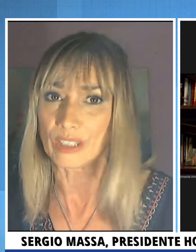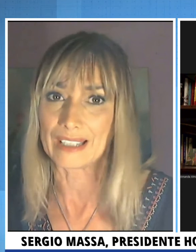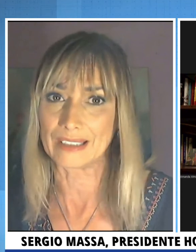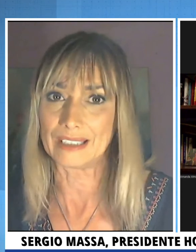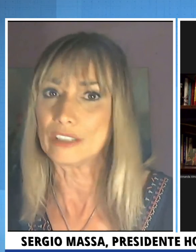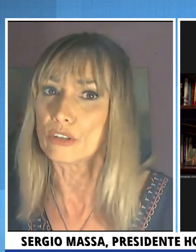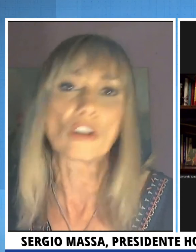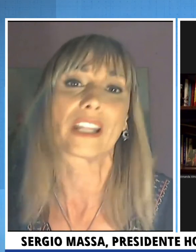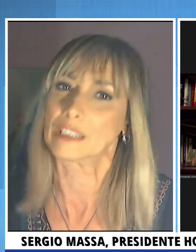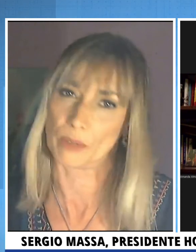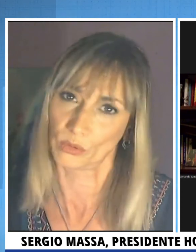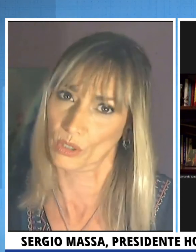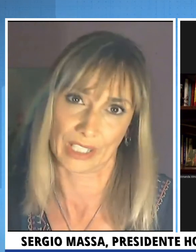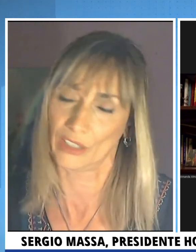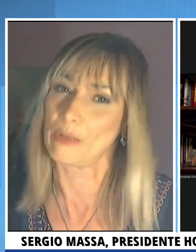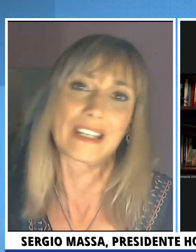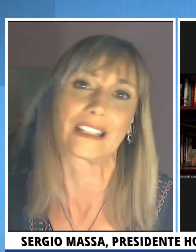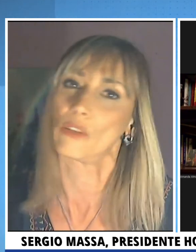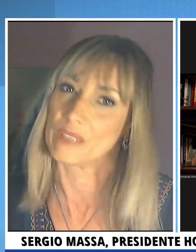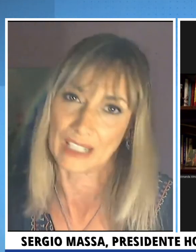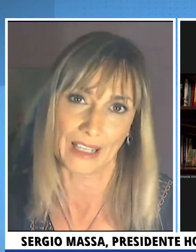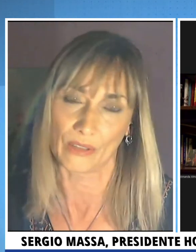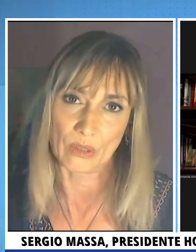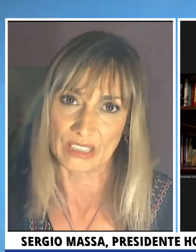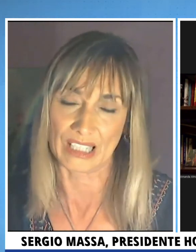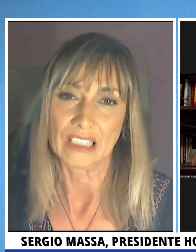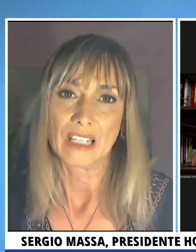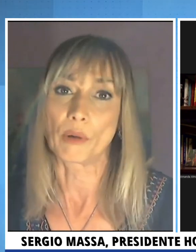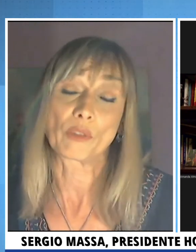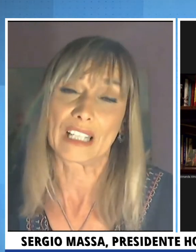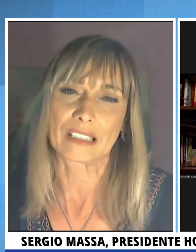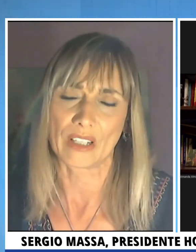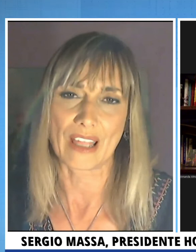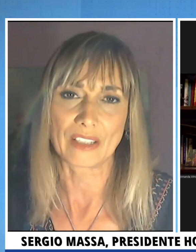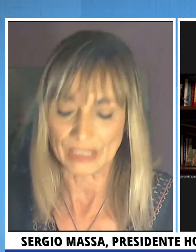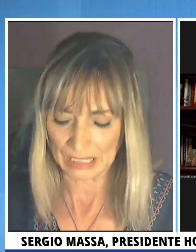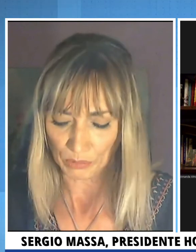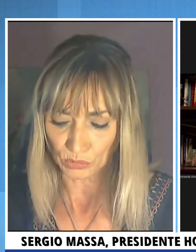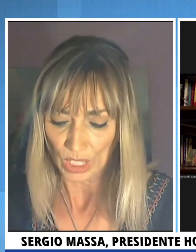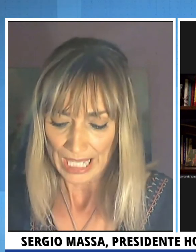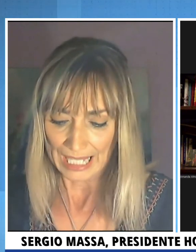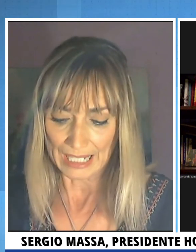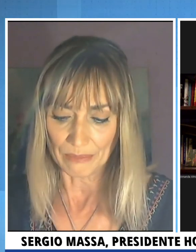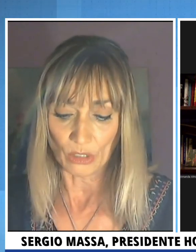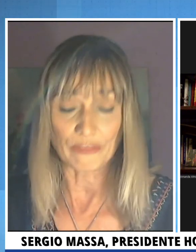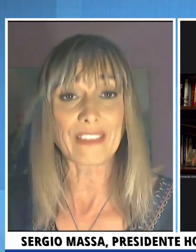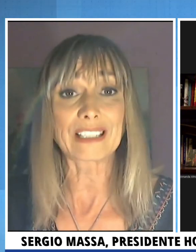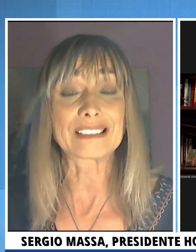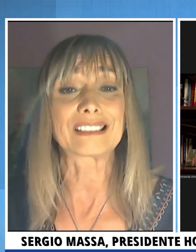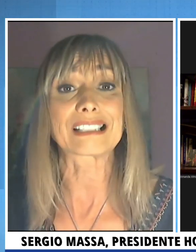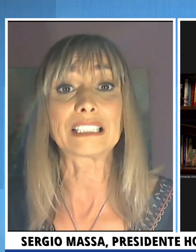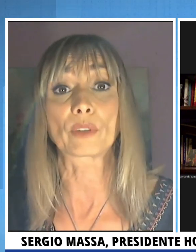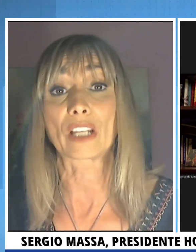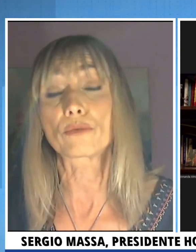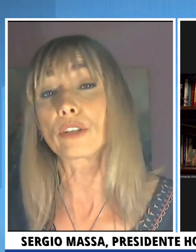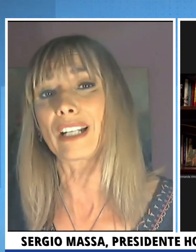turnan. Y no son grandes productores, que no van a ir a dormir al lado de la bolsa, o pondrían seguridad, y no ese es el punto. Lo de Friedrich es